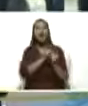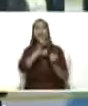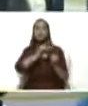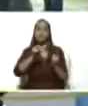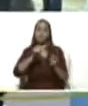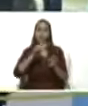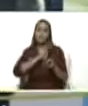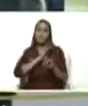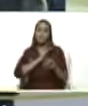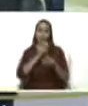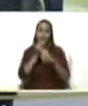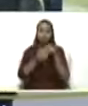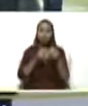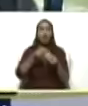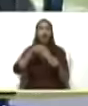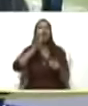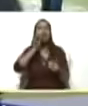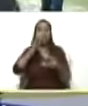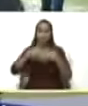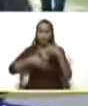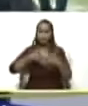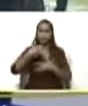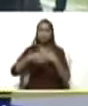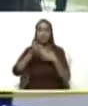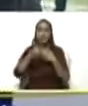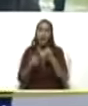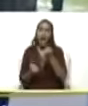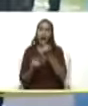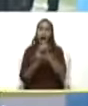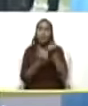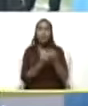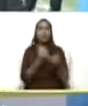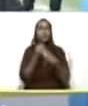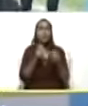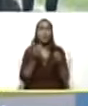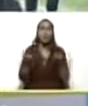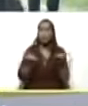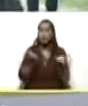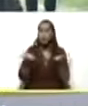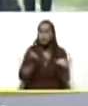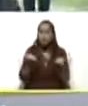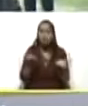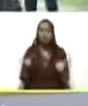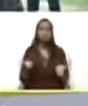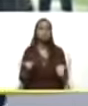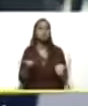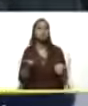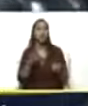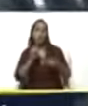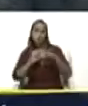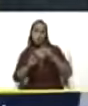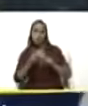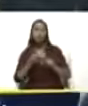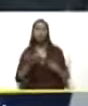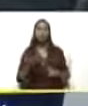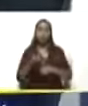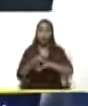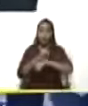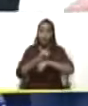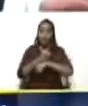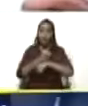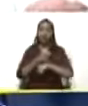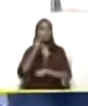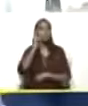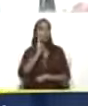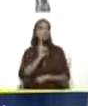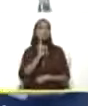país, dando además ese apoyo en lo que tiene que ver con la logística, con los insumos. El gobierno bolivariano continúa pues apostando a